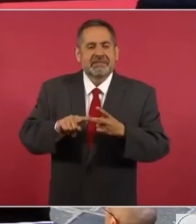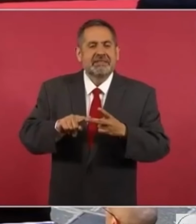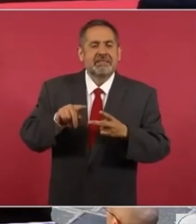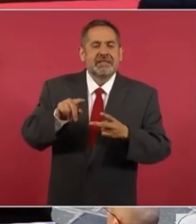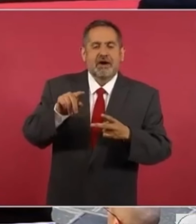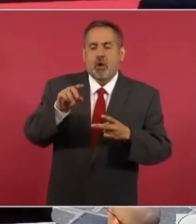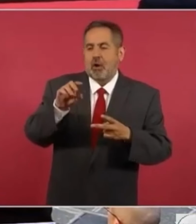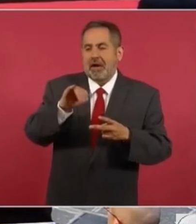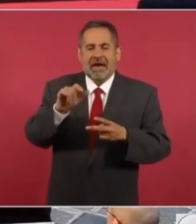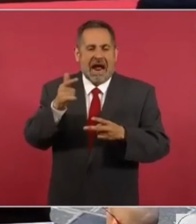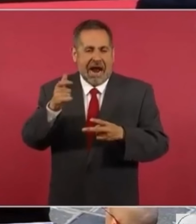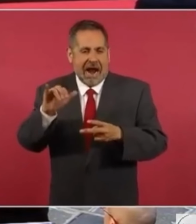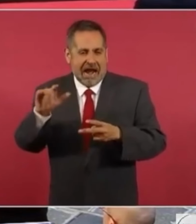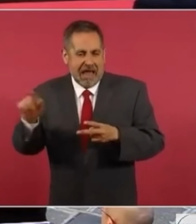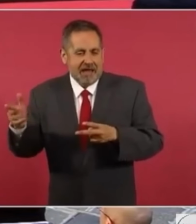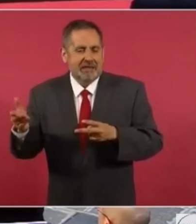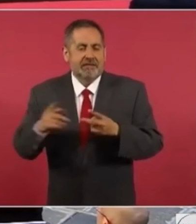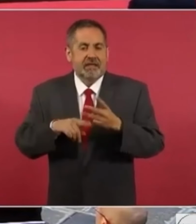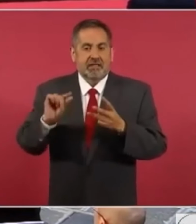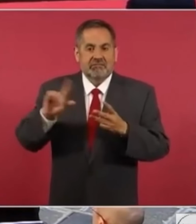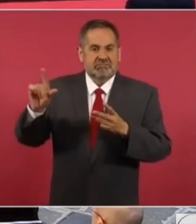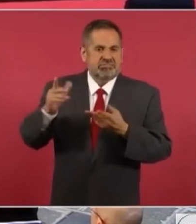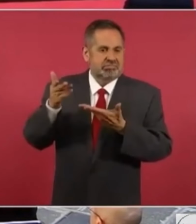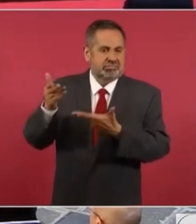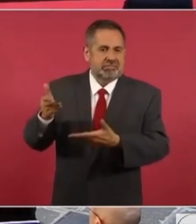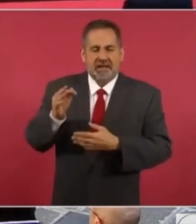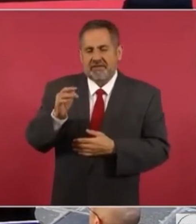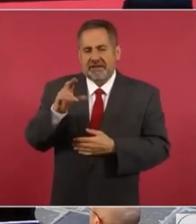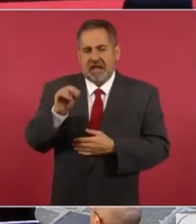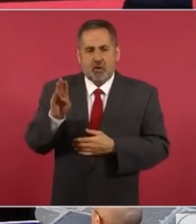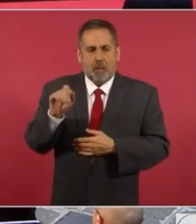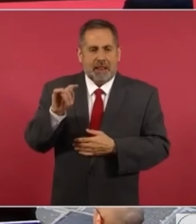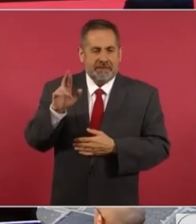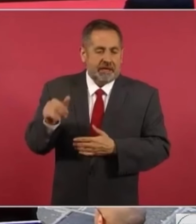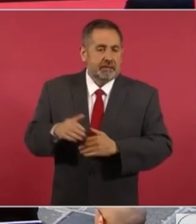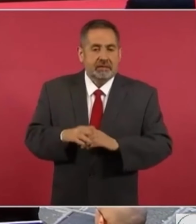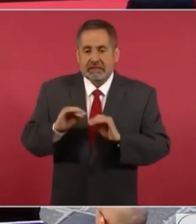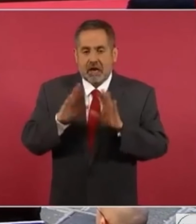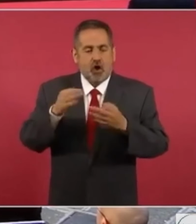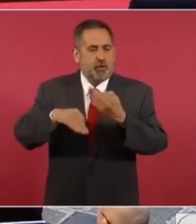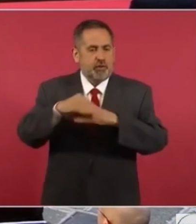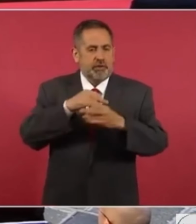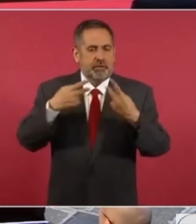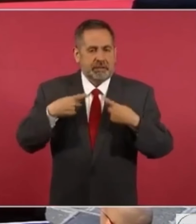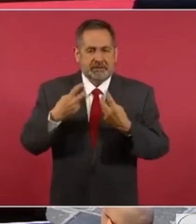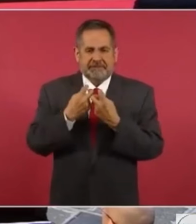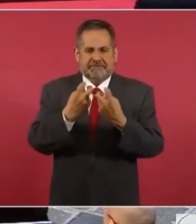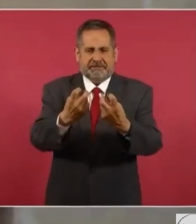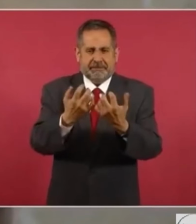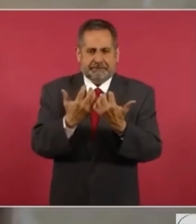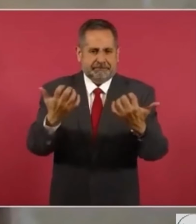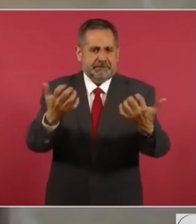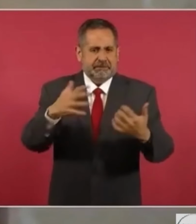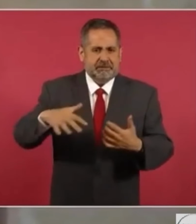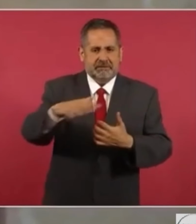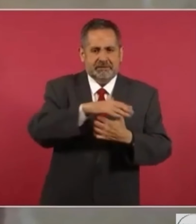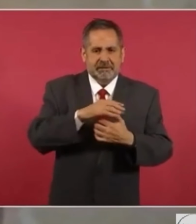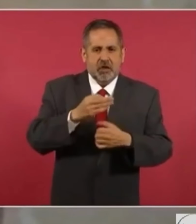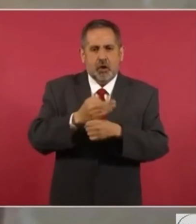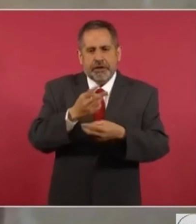Salomón Jara, al distinguido intelectual Armando Bartra y, desde luego, a todos los miembros del gabinete y quienes